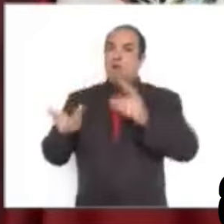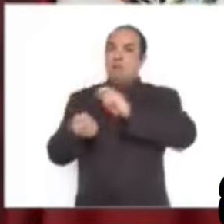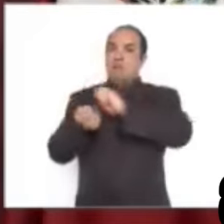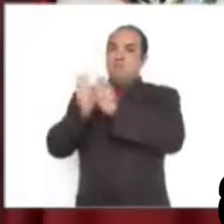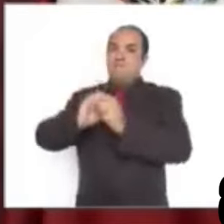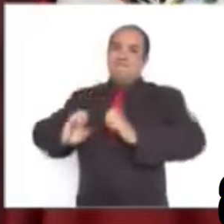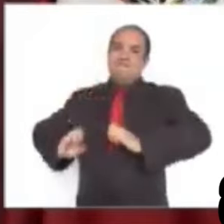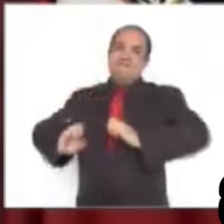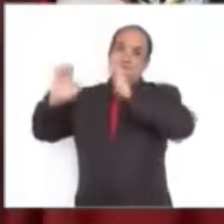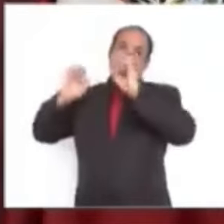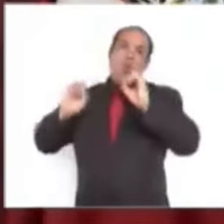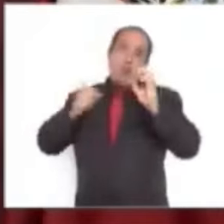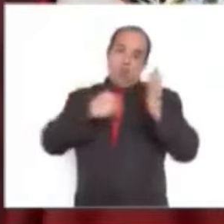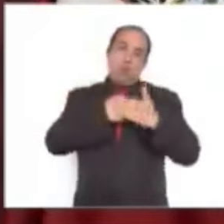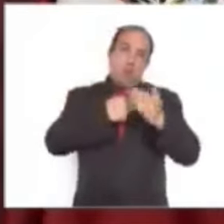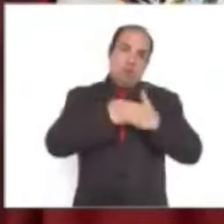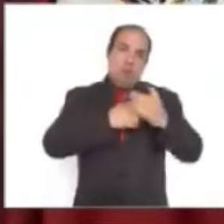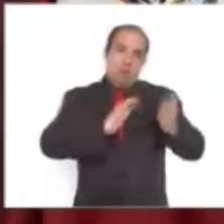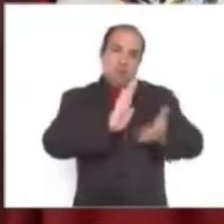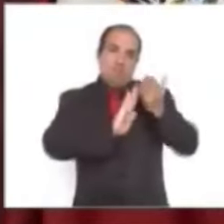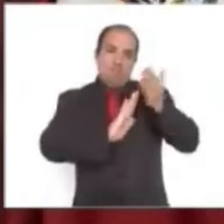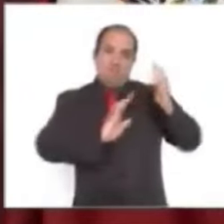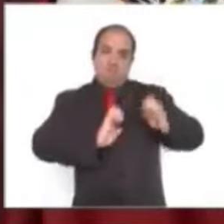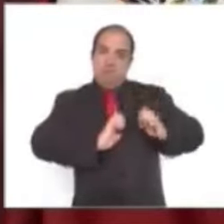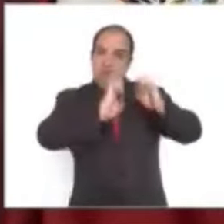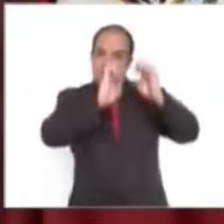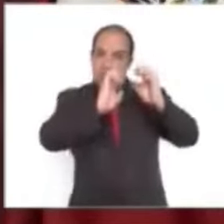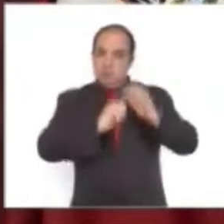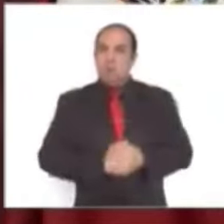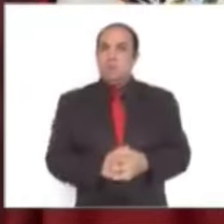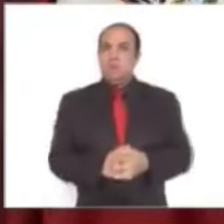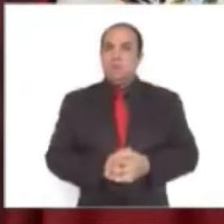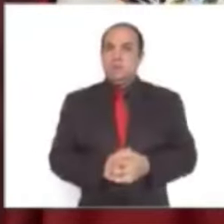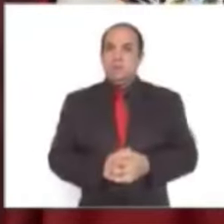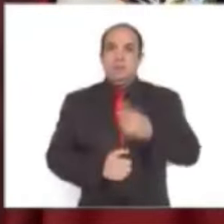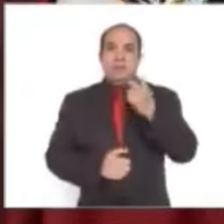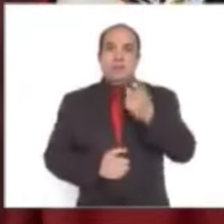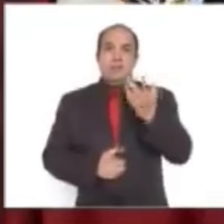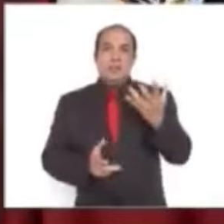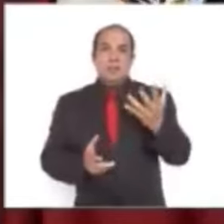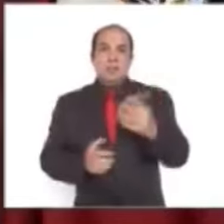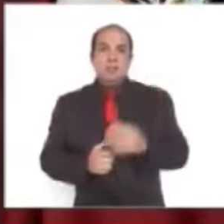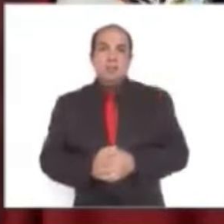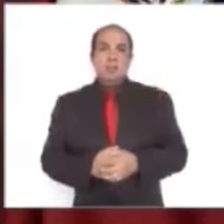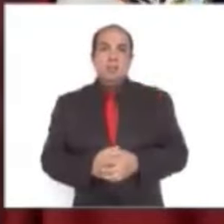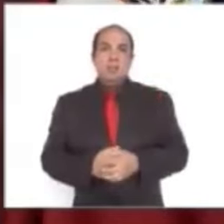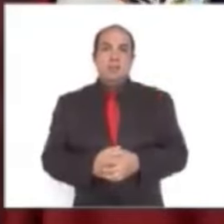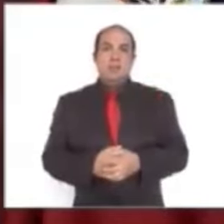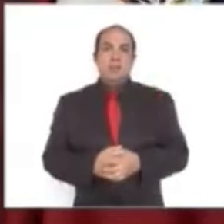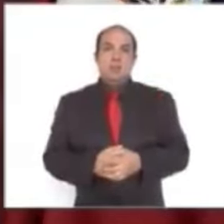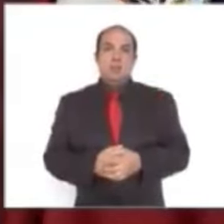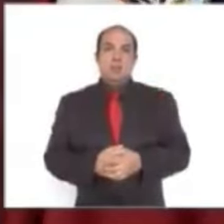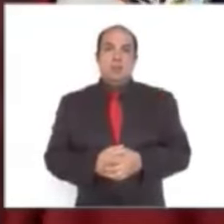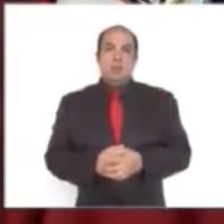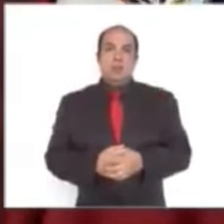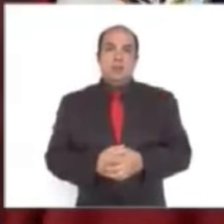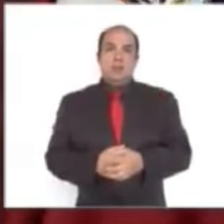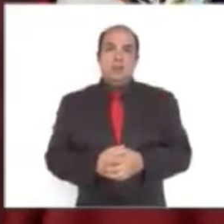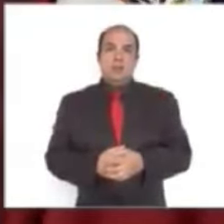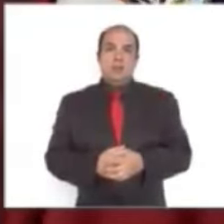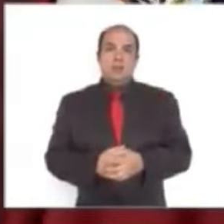hay edificios, o va a haber edificios. Es un impacto urbano muy